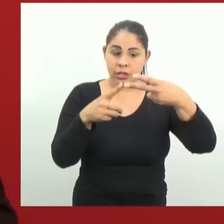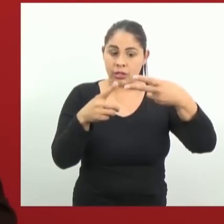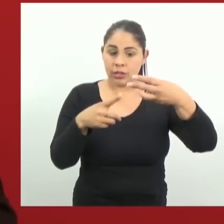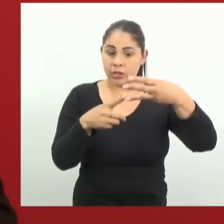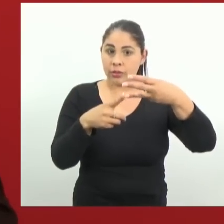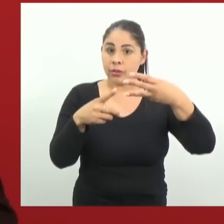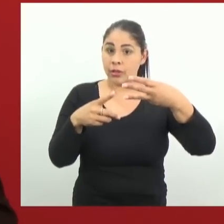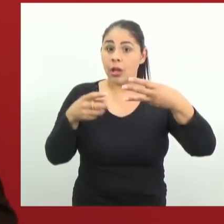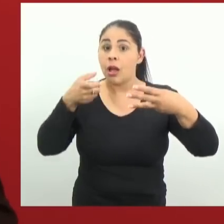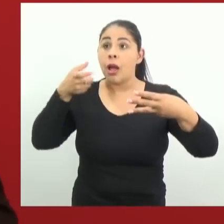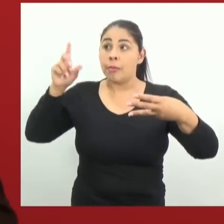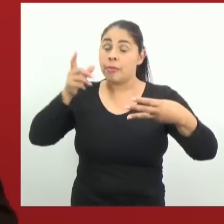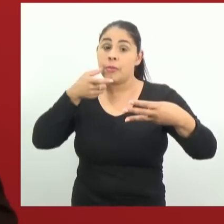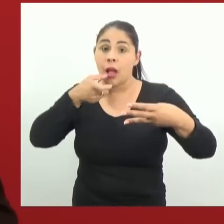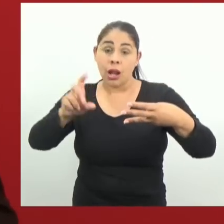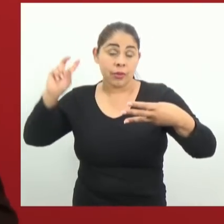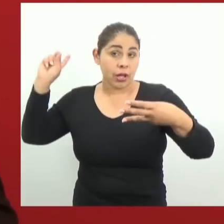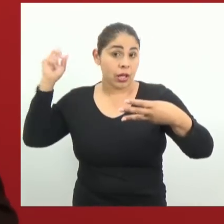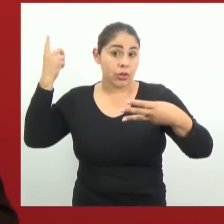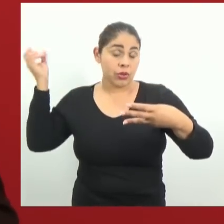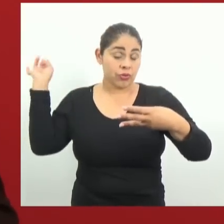tiene que pasar el segundo cielo.